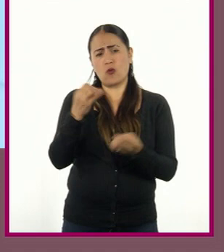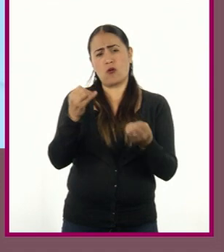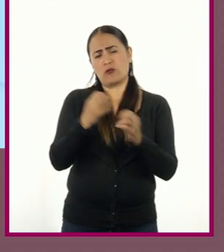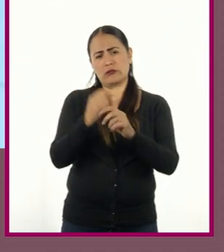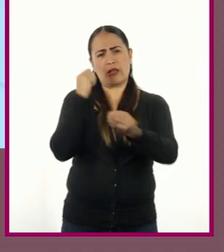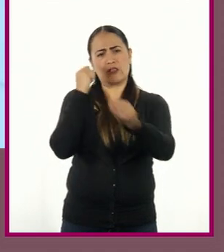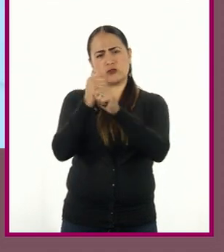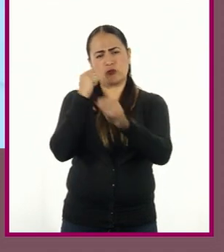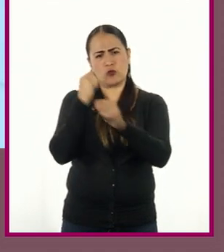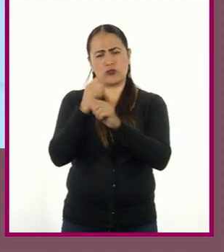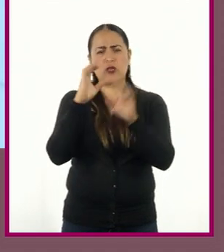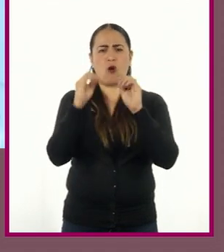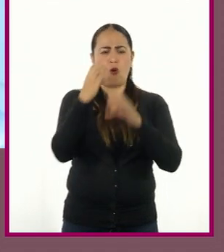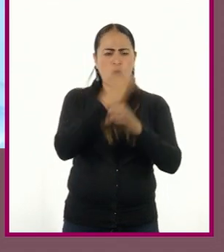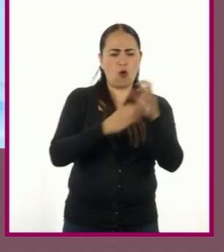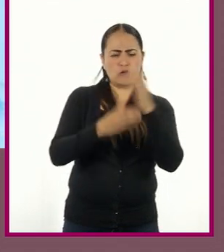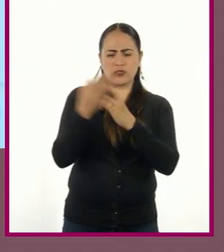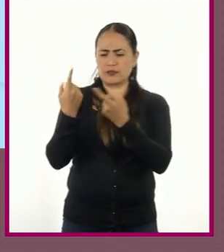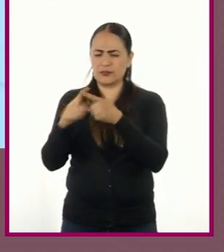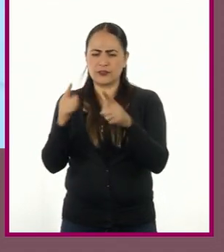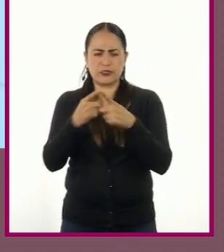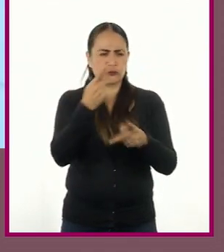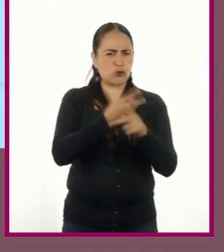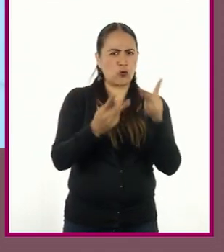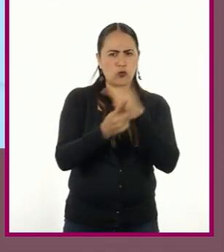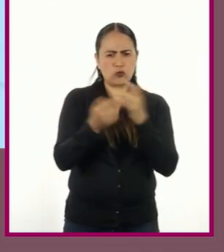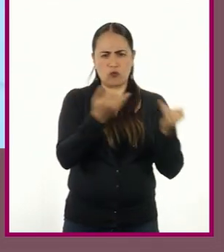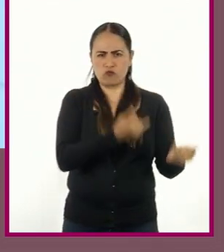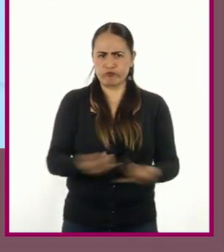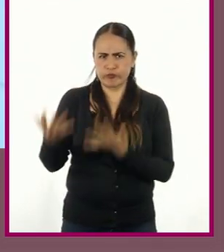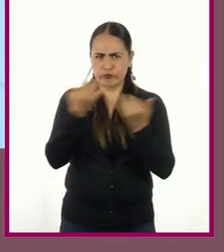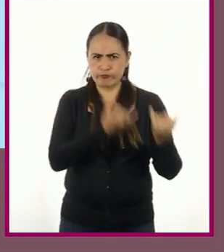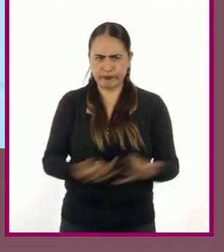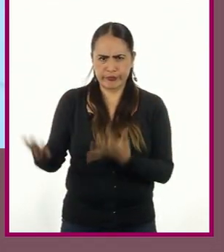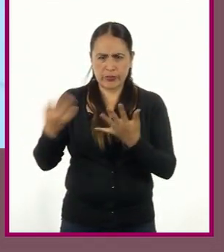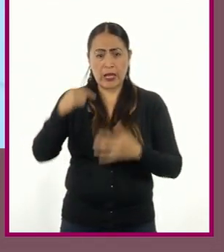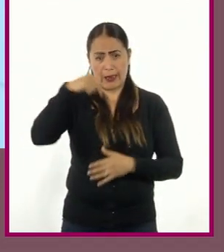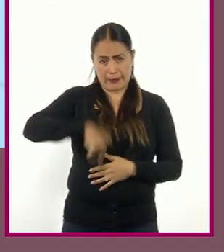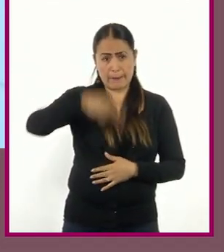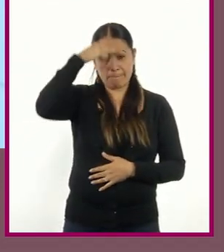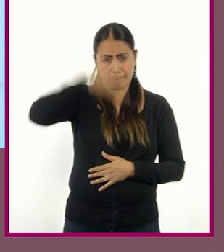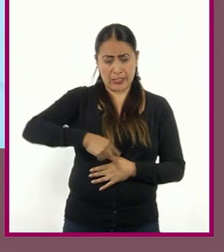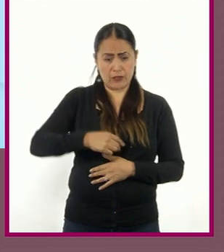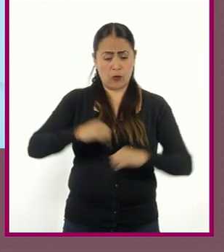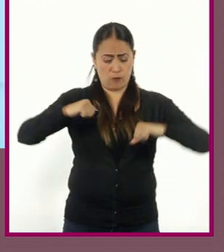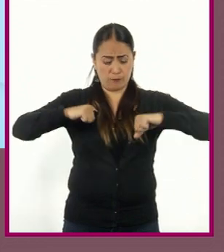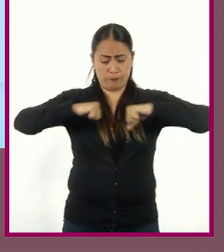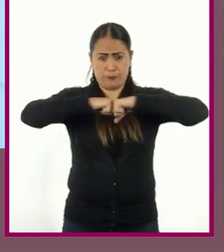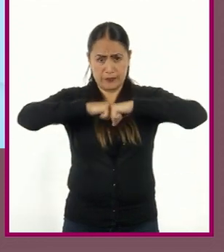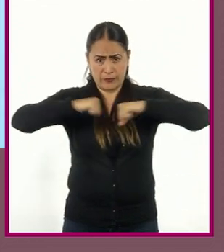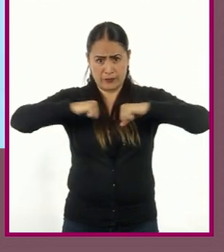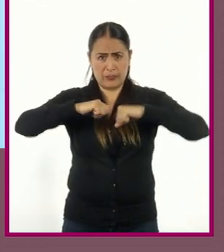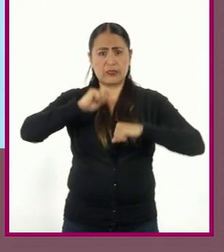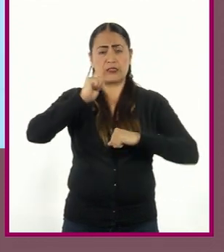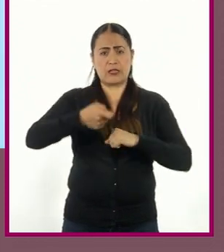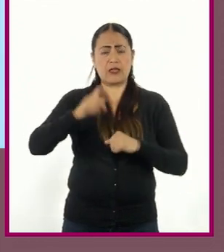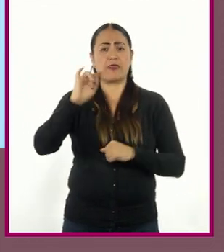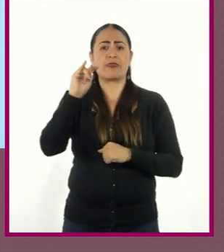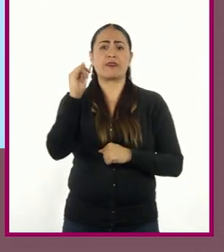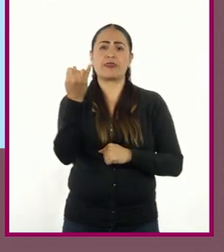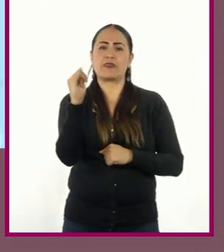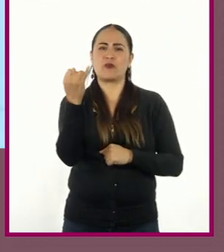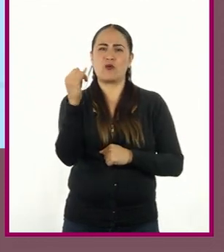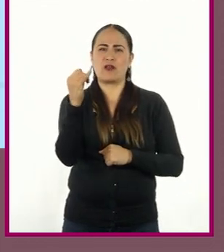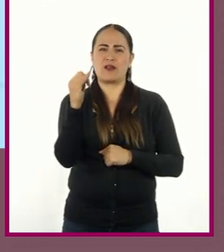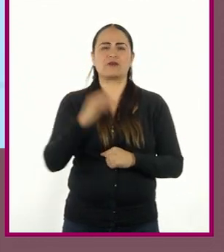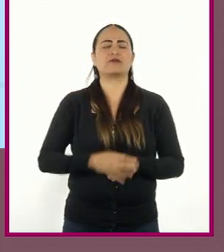transporte y distribución de todo tipo de productos. En nuestro país, una de las zonas fronterizas más visitadas es la de Tijuana,